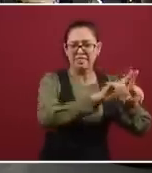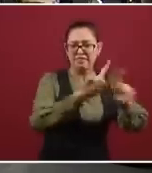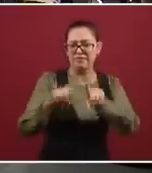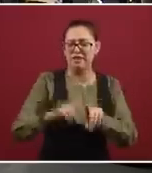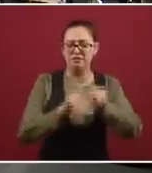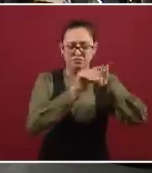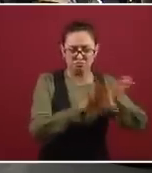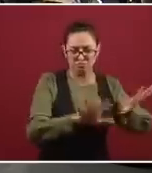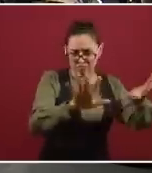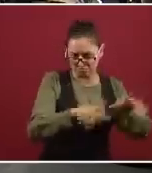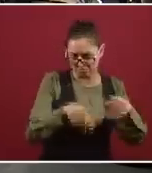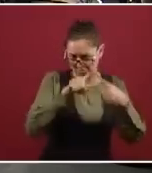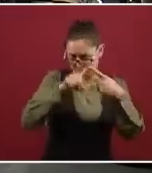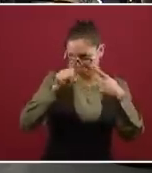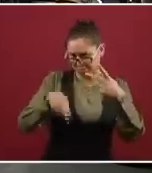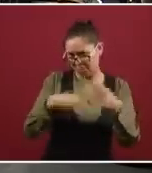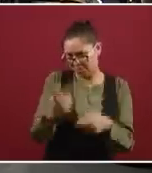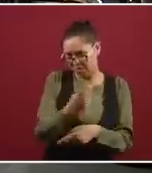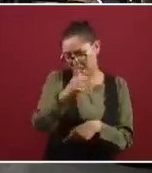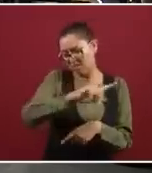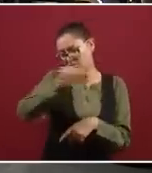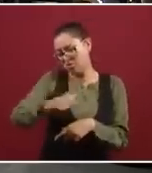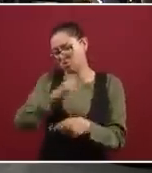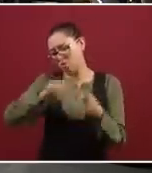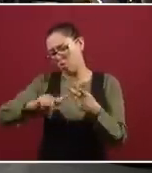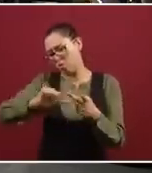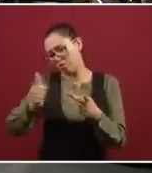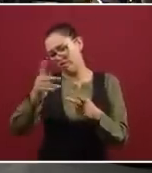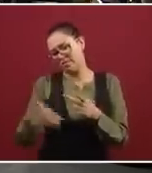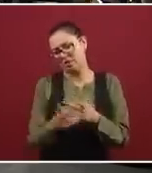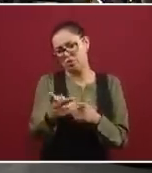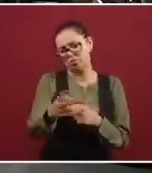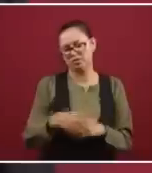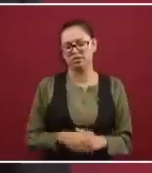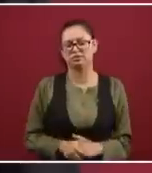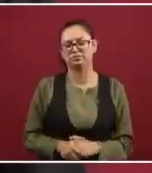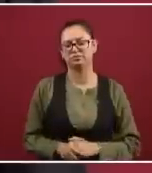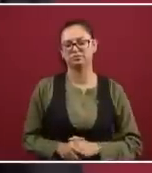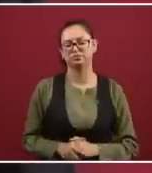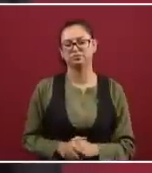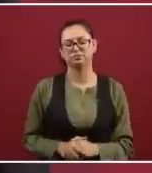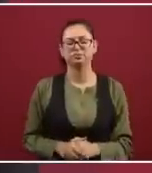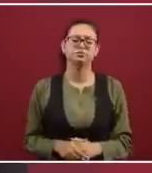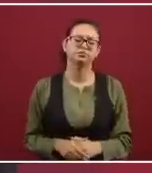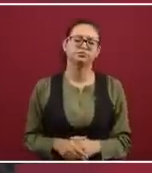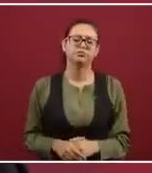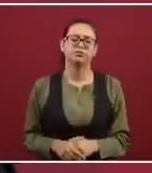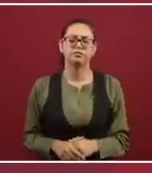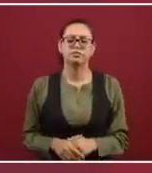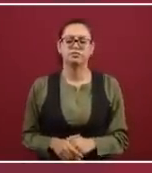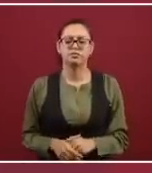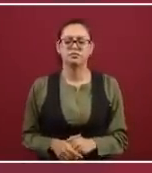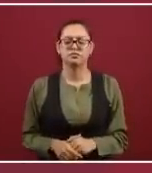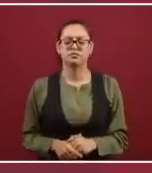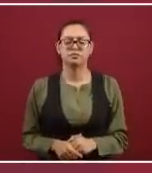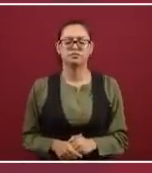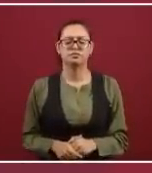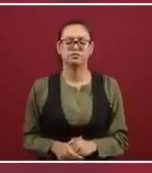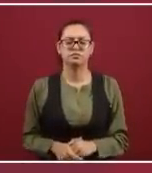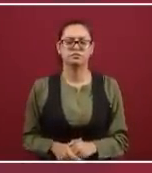segunda pregunta al señor secretario de Salud. Bueno, acerca de la primera pregunta, de lo que se tiene